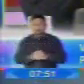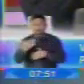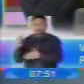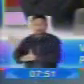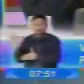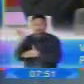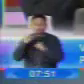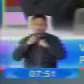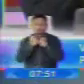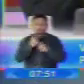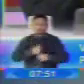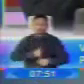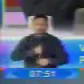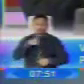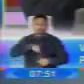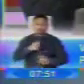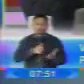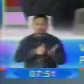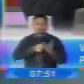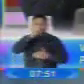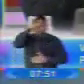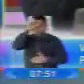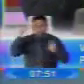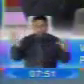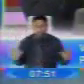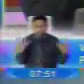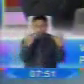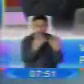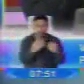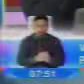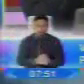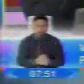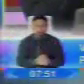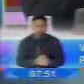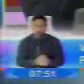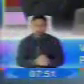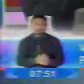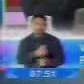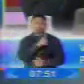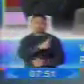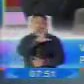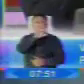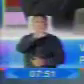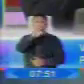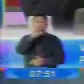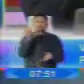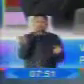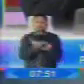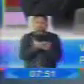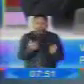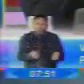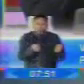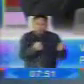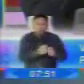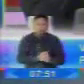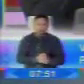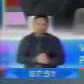la sociedad civil y presidido por el Ministerio de Cultura, pues de estas 199 candidaturas,